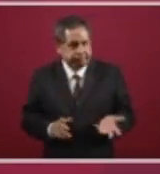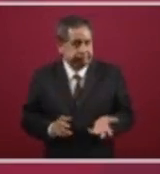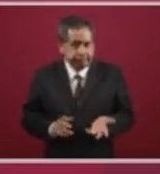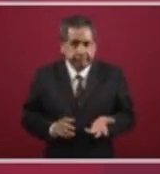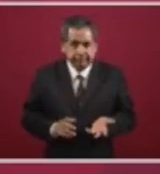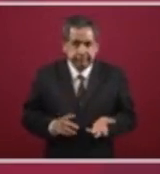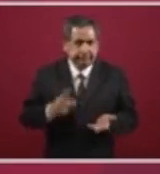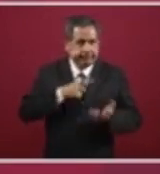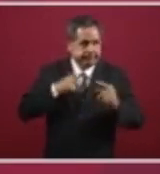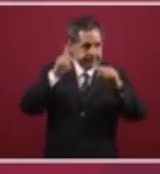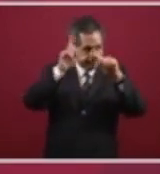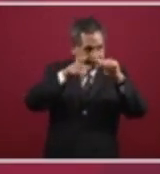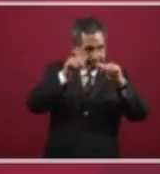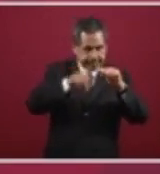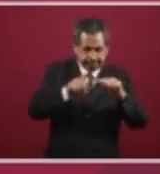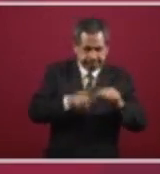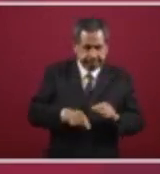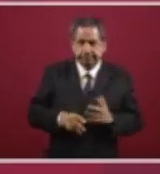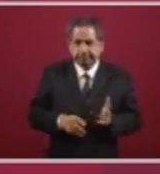Tenemos que